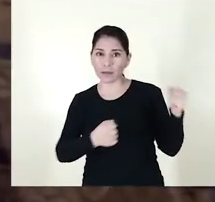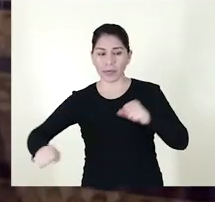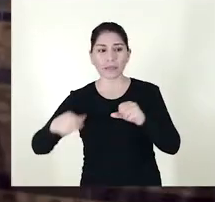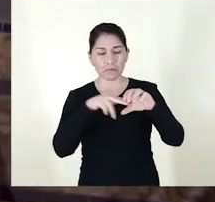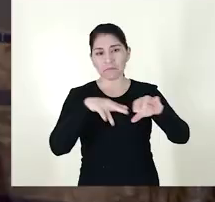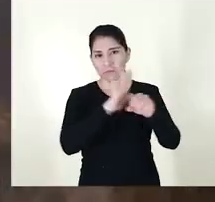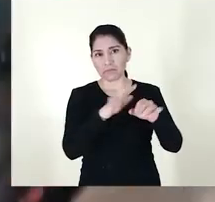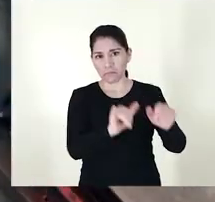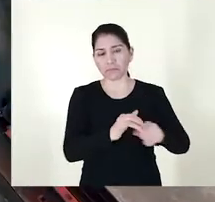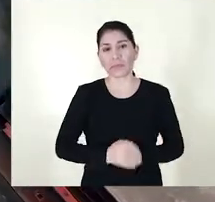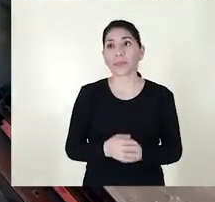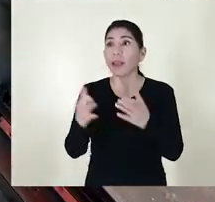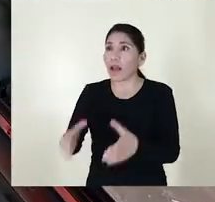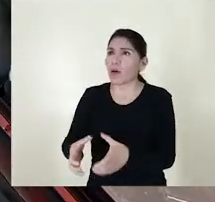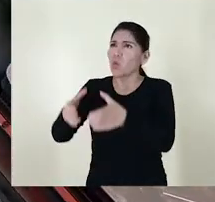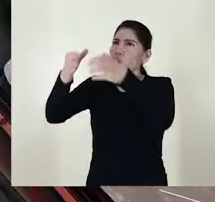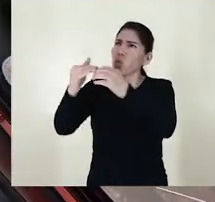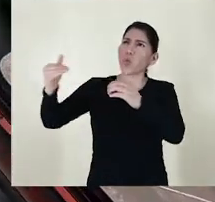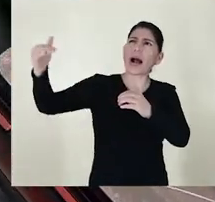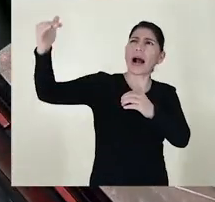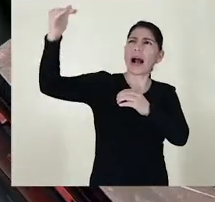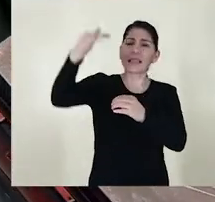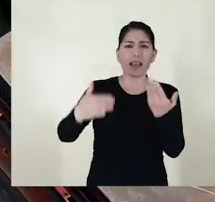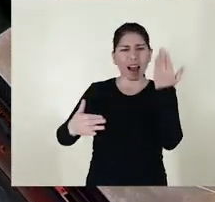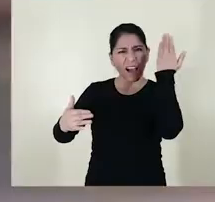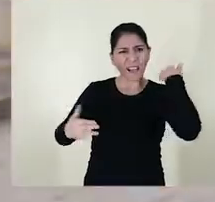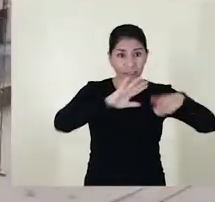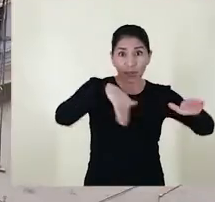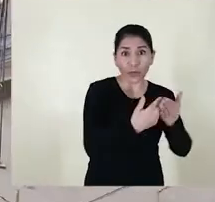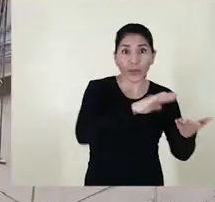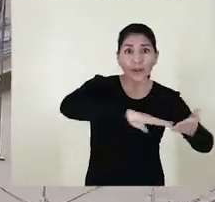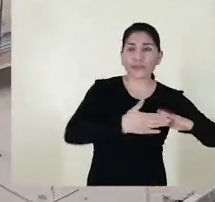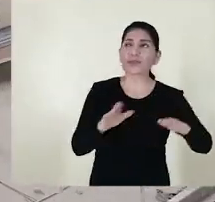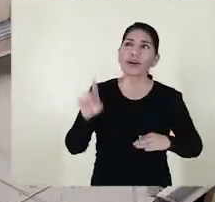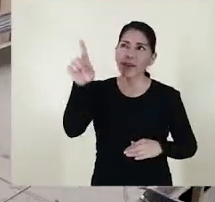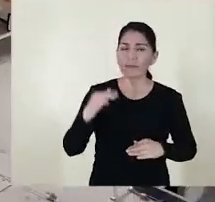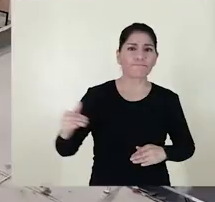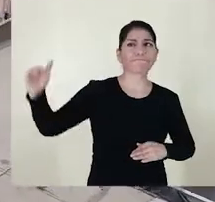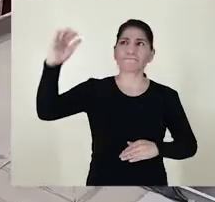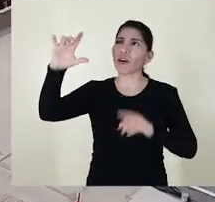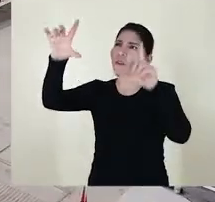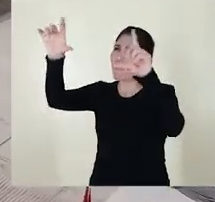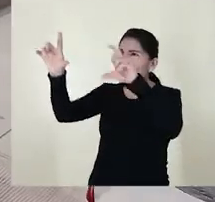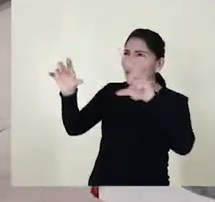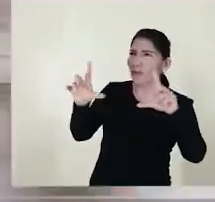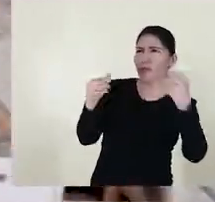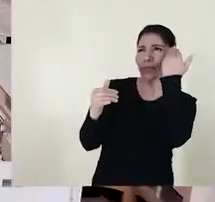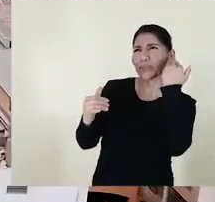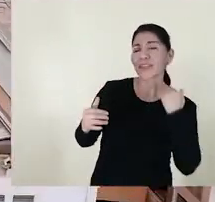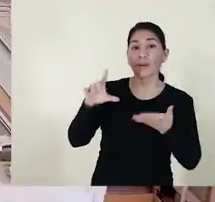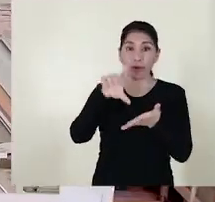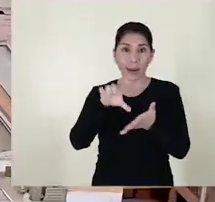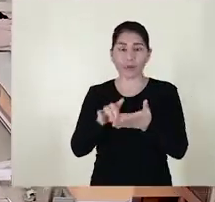de Porres, en su capilla. Lo que más llama la atención es su alta torre, en una época la escultura más alta de la ciudad y de la